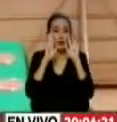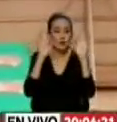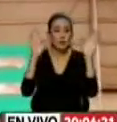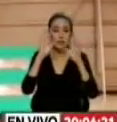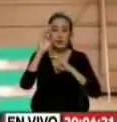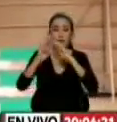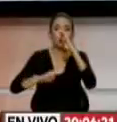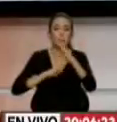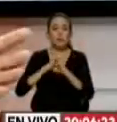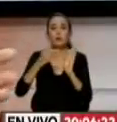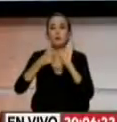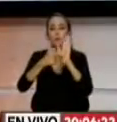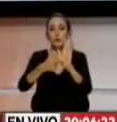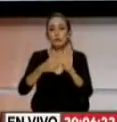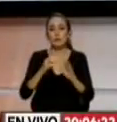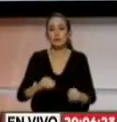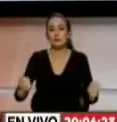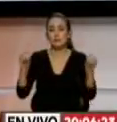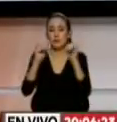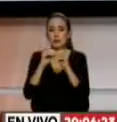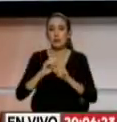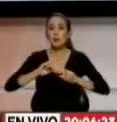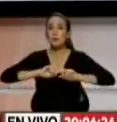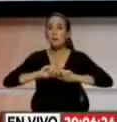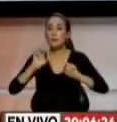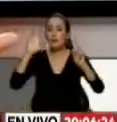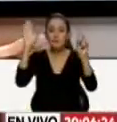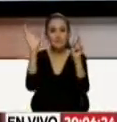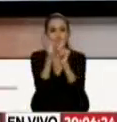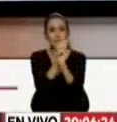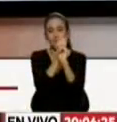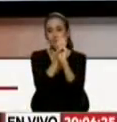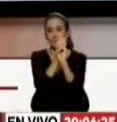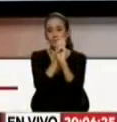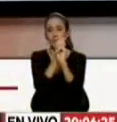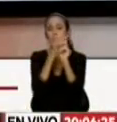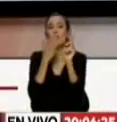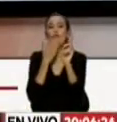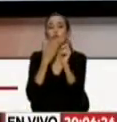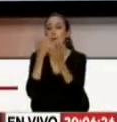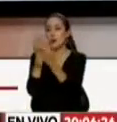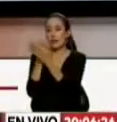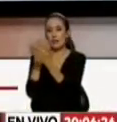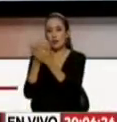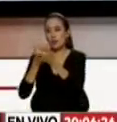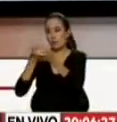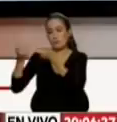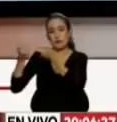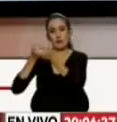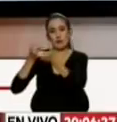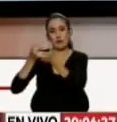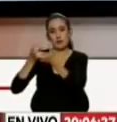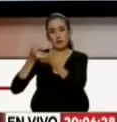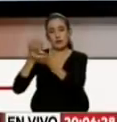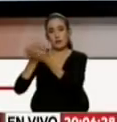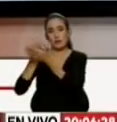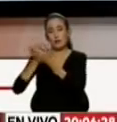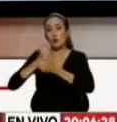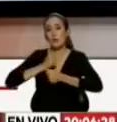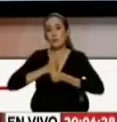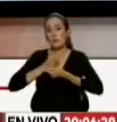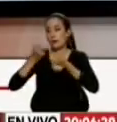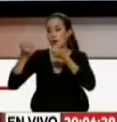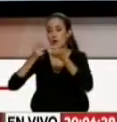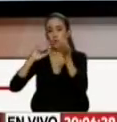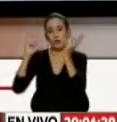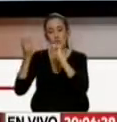mayor productividad. Pero para llegar a eso, tenemos primero que sanar la economía. Hemos tomado una economía muy deteriorada